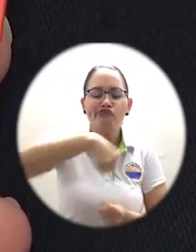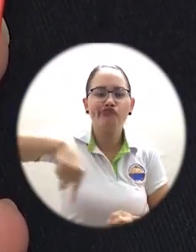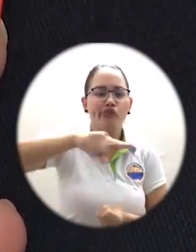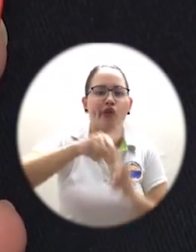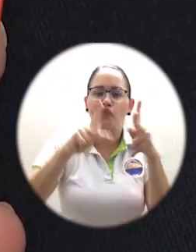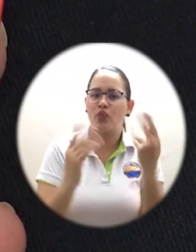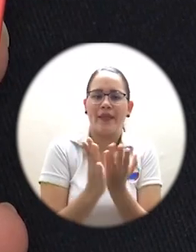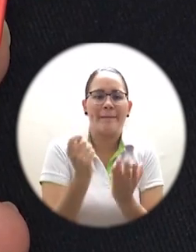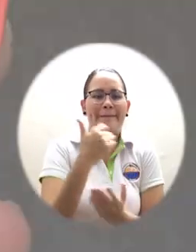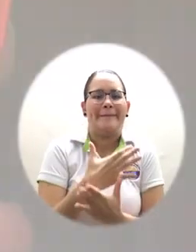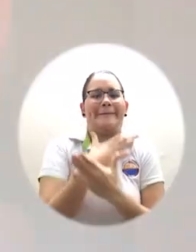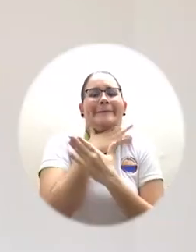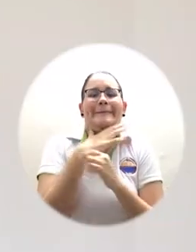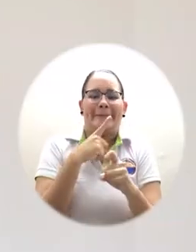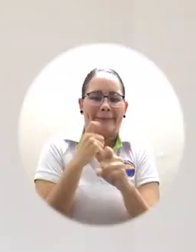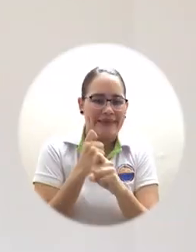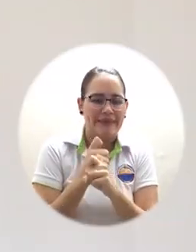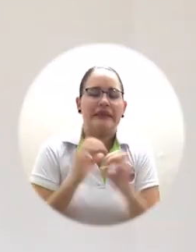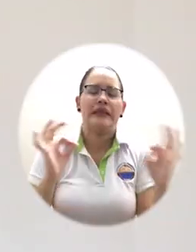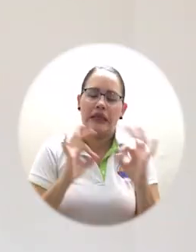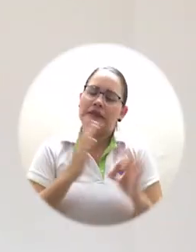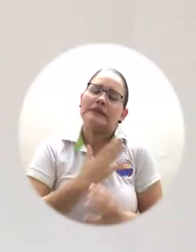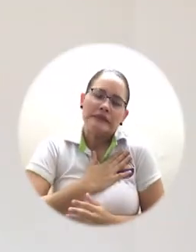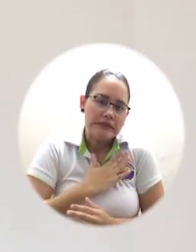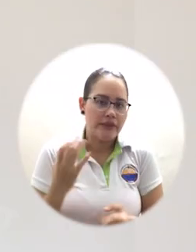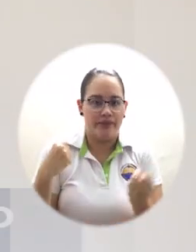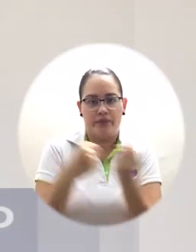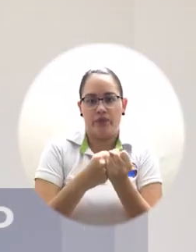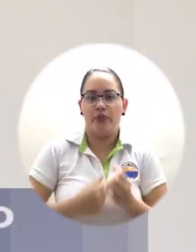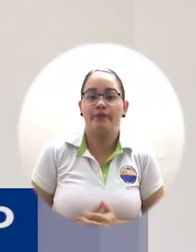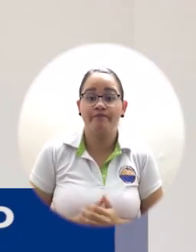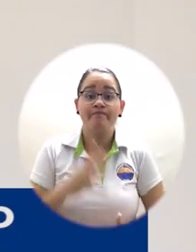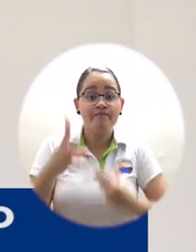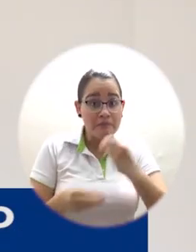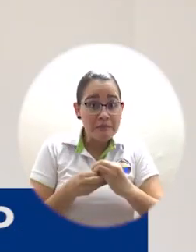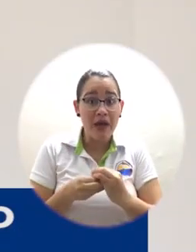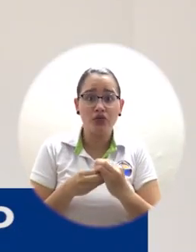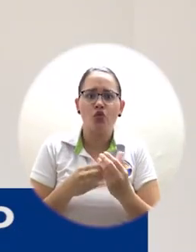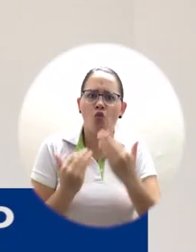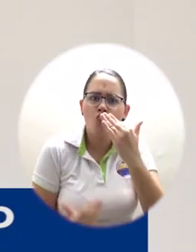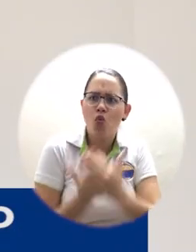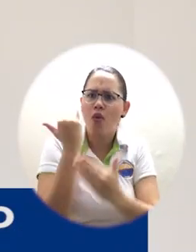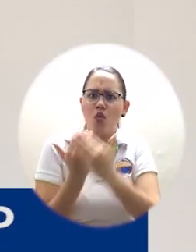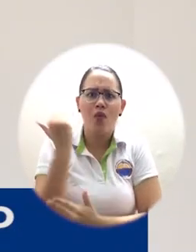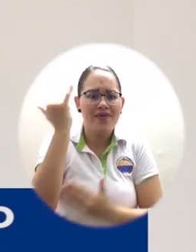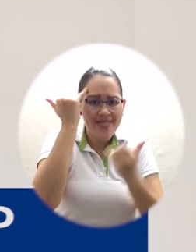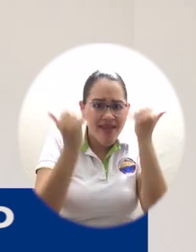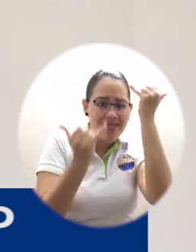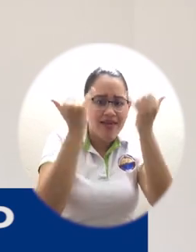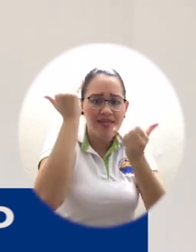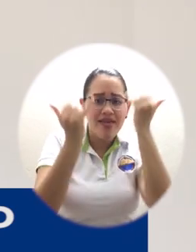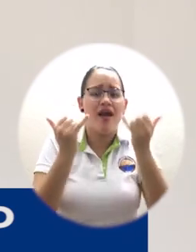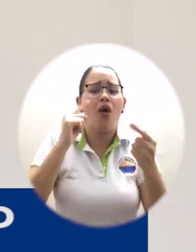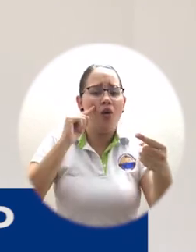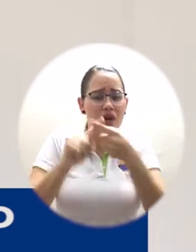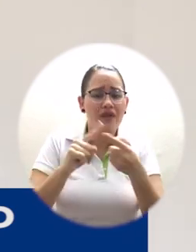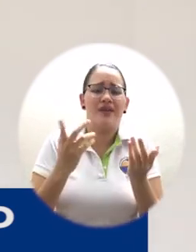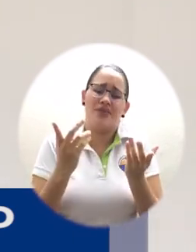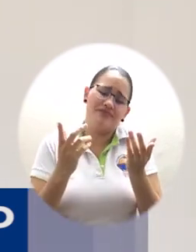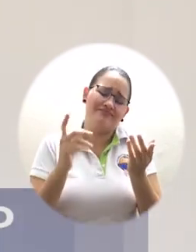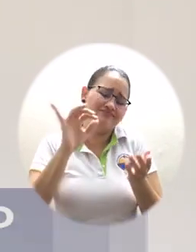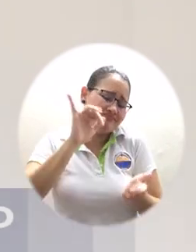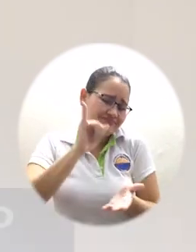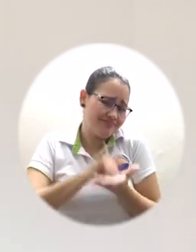que se han tomado acerca de la nueva circunstancia que está dándose por esta epidemia que obliga a la